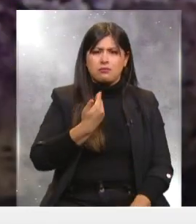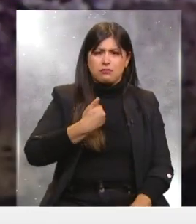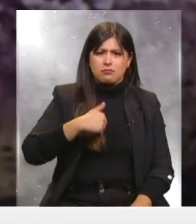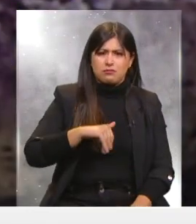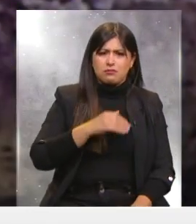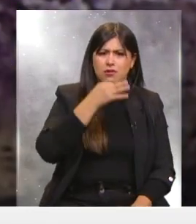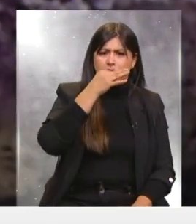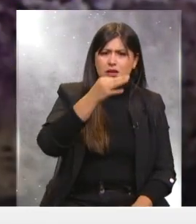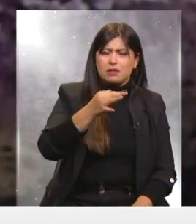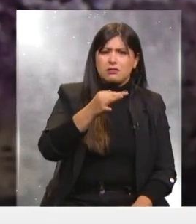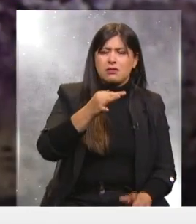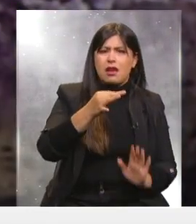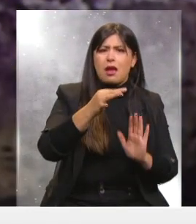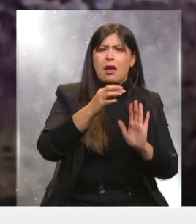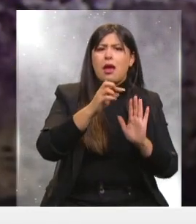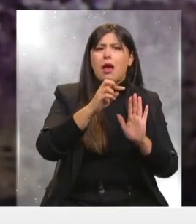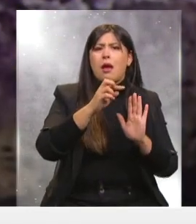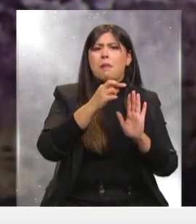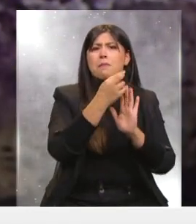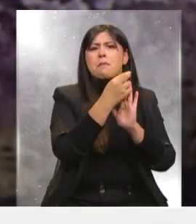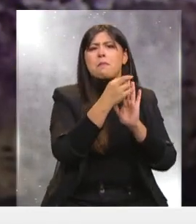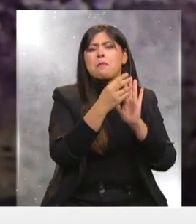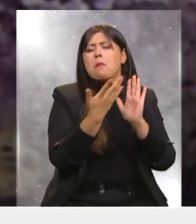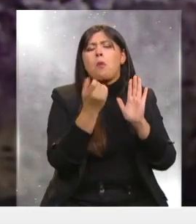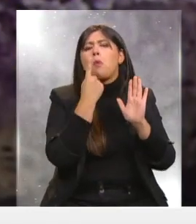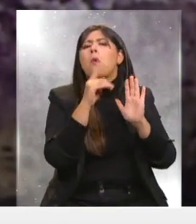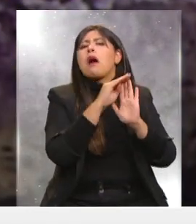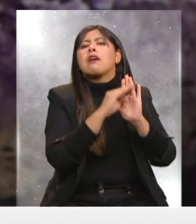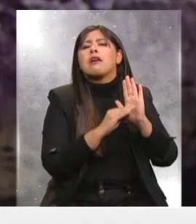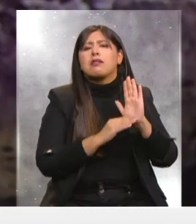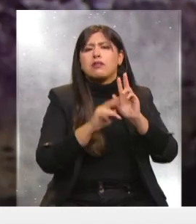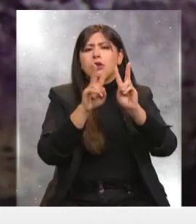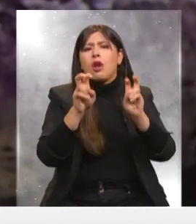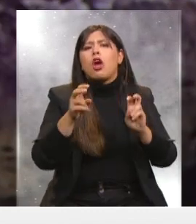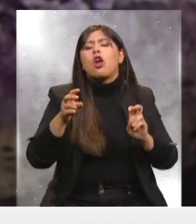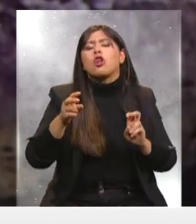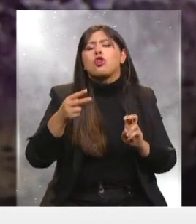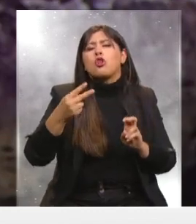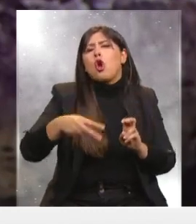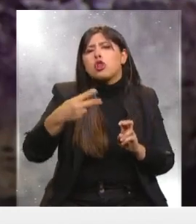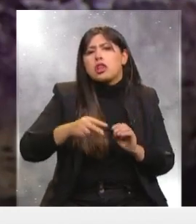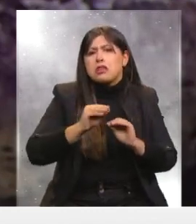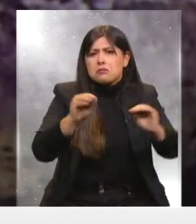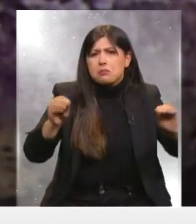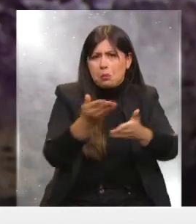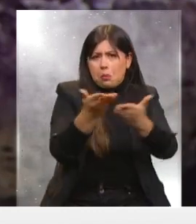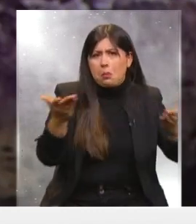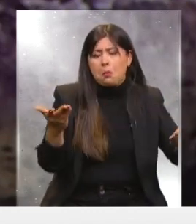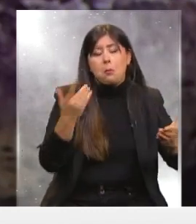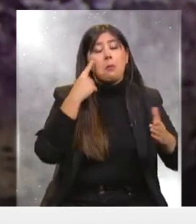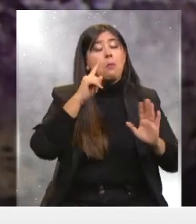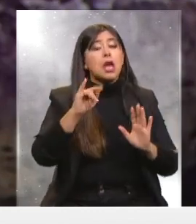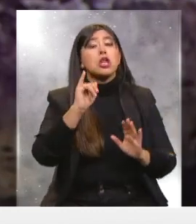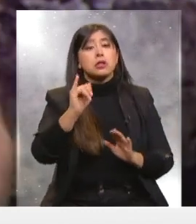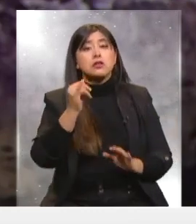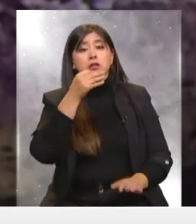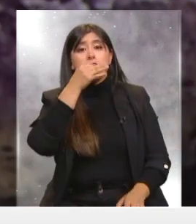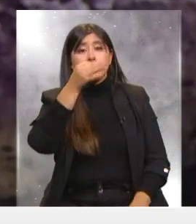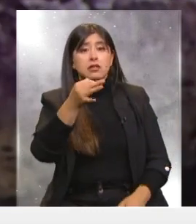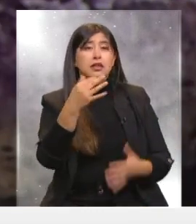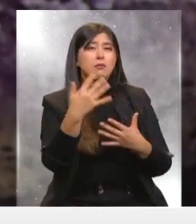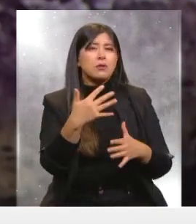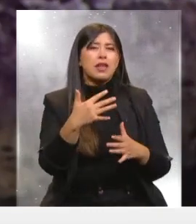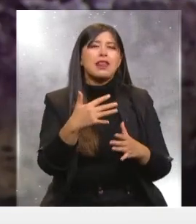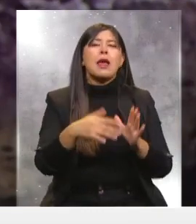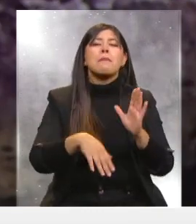determinar la Pauta noticiosa de los medios de comunicación pero sí lo que podemos decir es que es importante poder contar más las